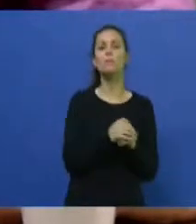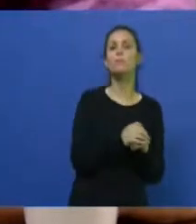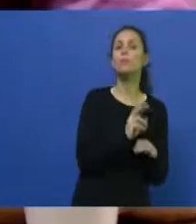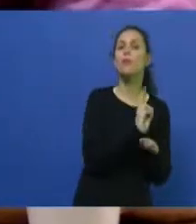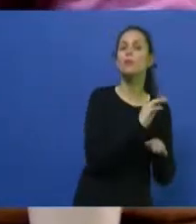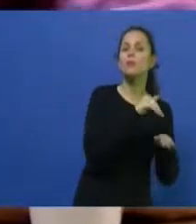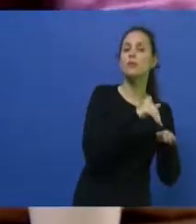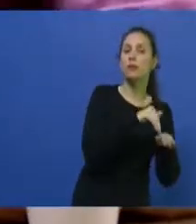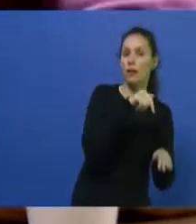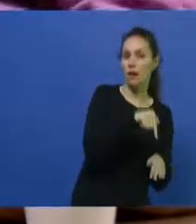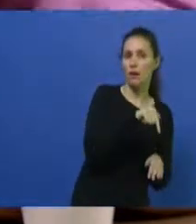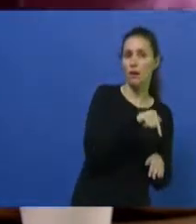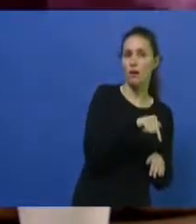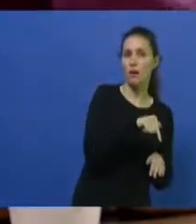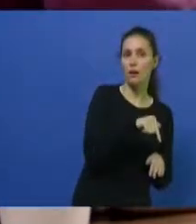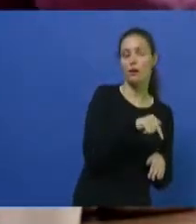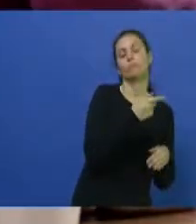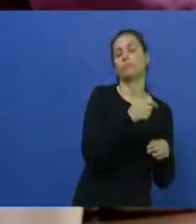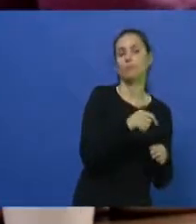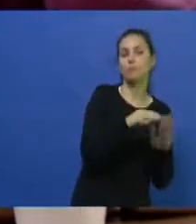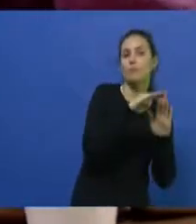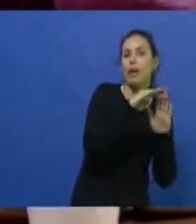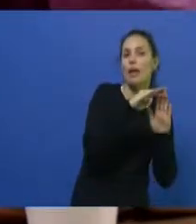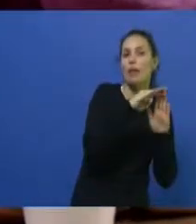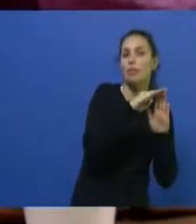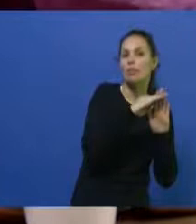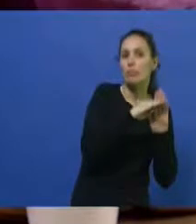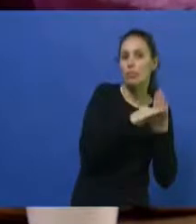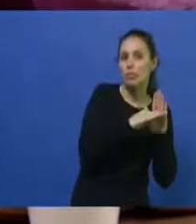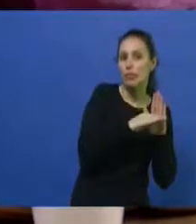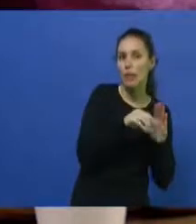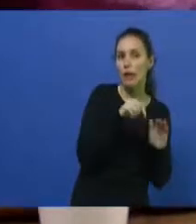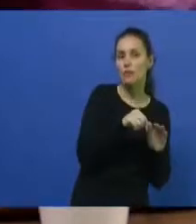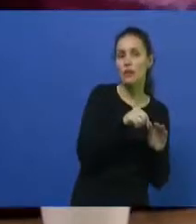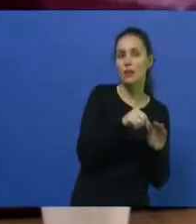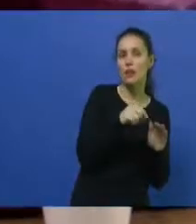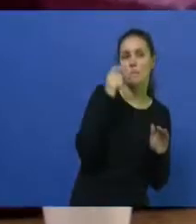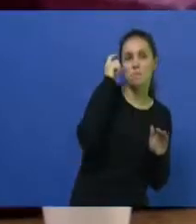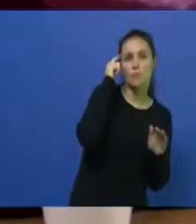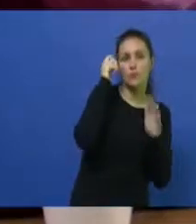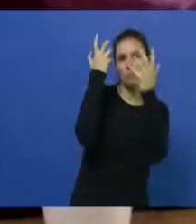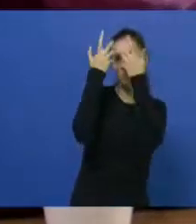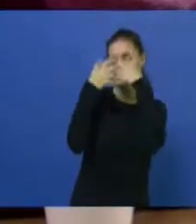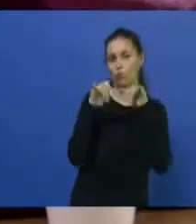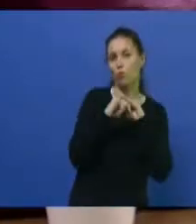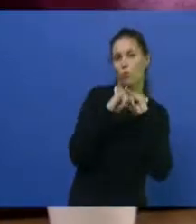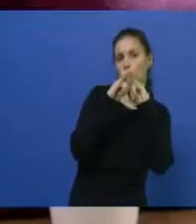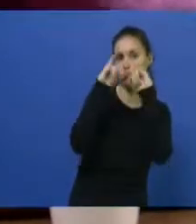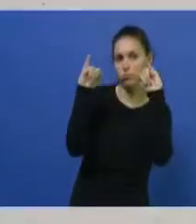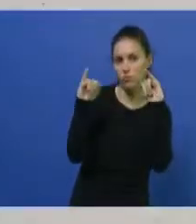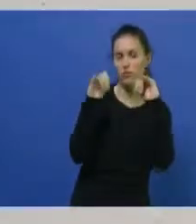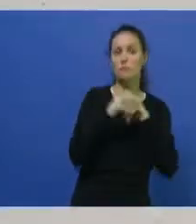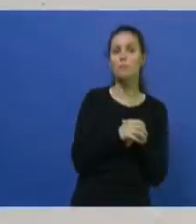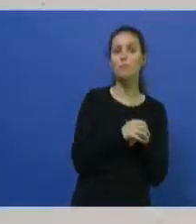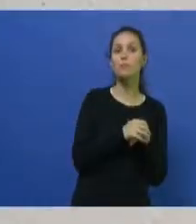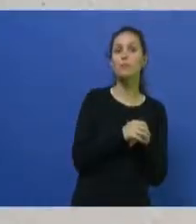son... Bueno, el dato que nosotros lo vamos a estar mostrando en Pensamiento Crítico. Ah, bien, me estoy adelantando. No, pero no importa, porque lo